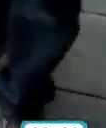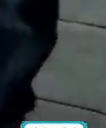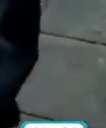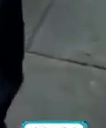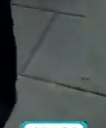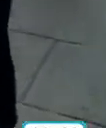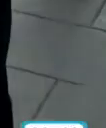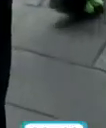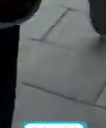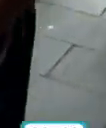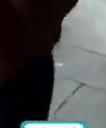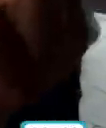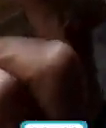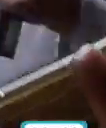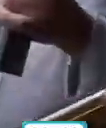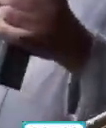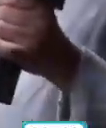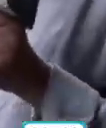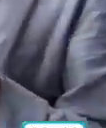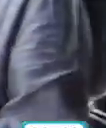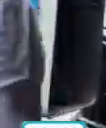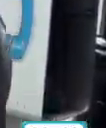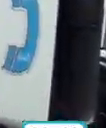llegó Sergio el bailador, el nunca